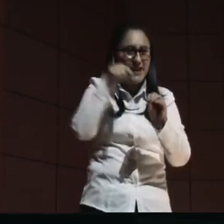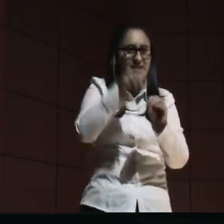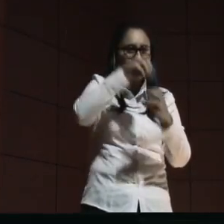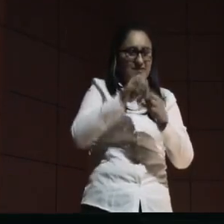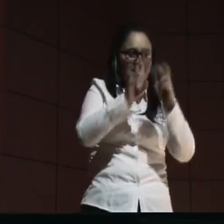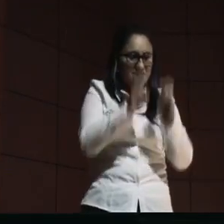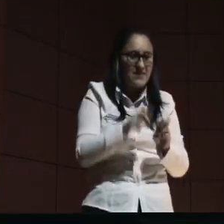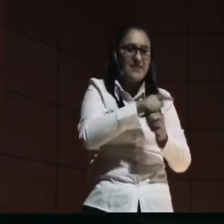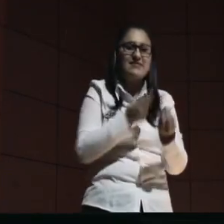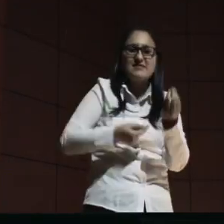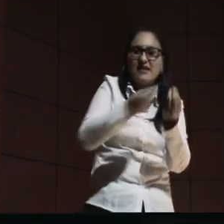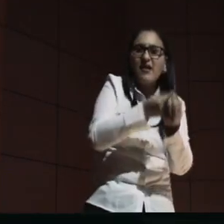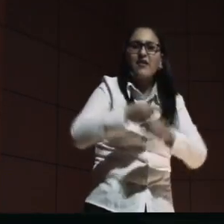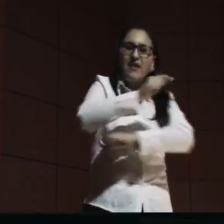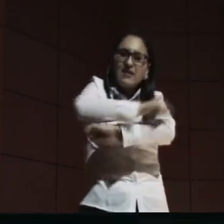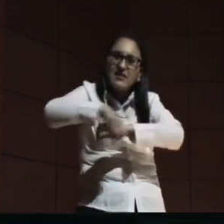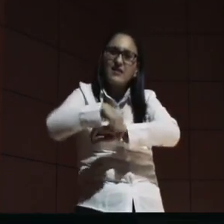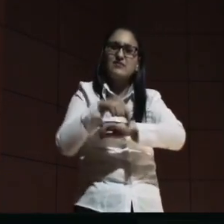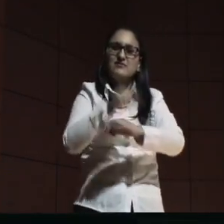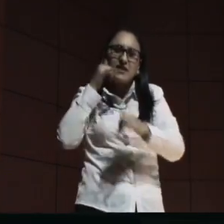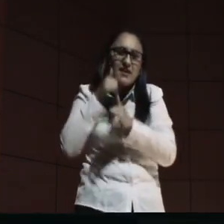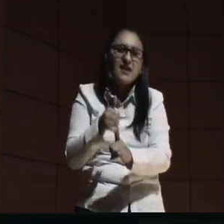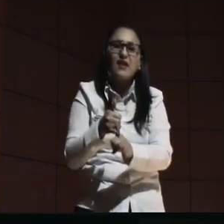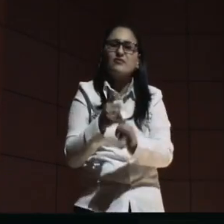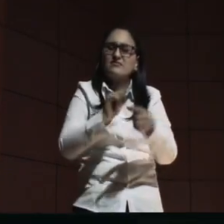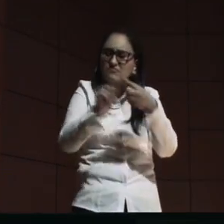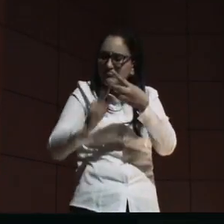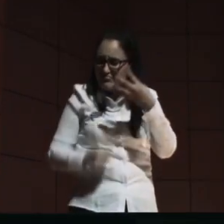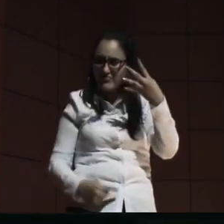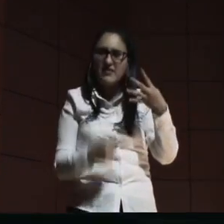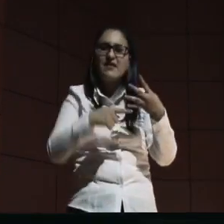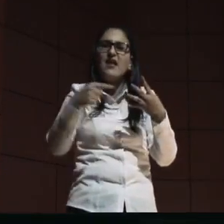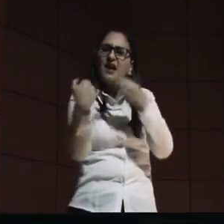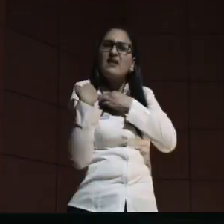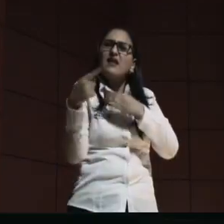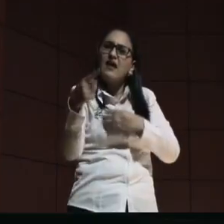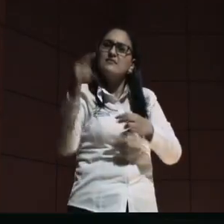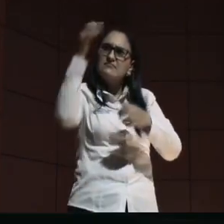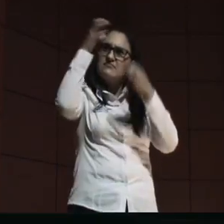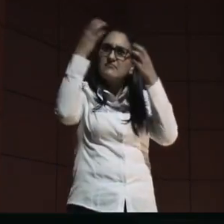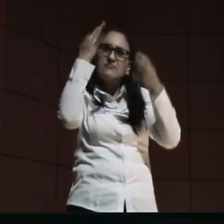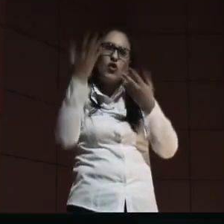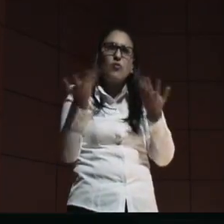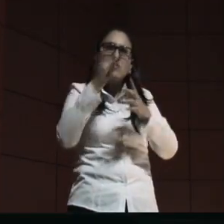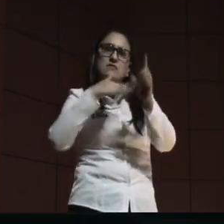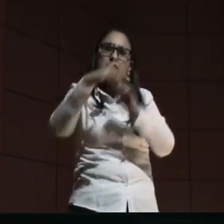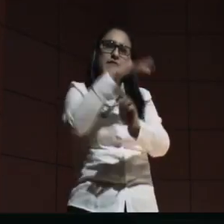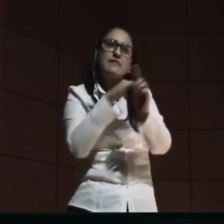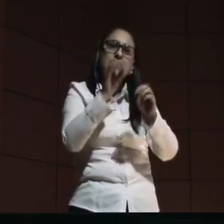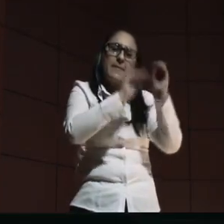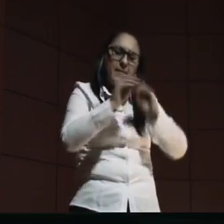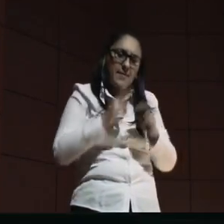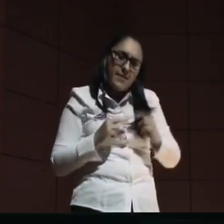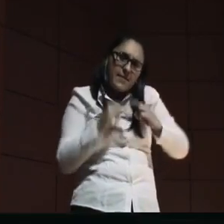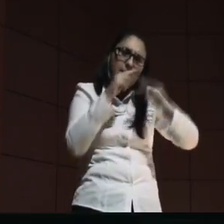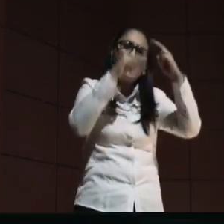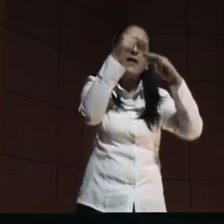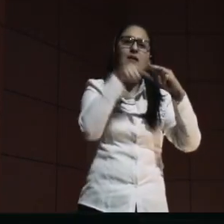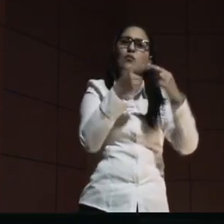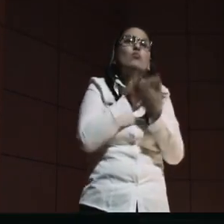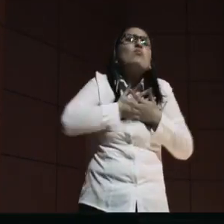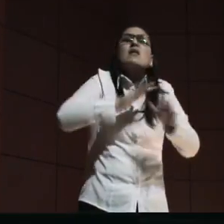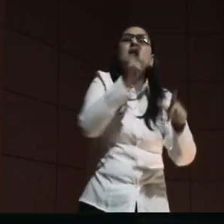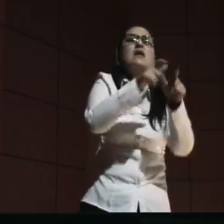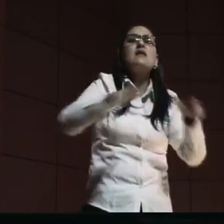Arquitectos, diseñadores, ingenieros, entre otros. Encargados de pensar y crear entornos para que cualquier tipo